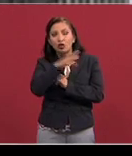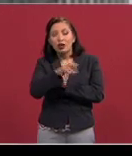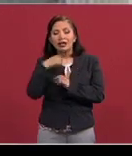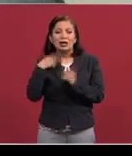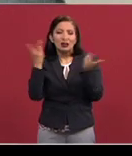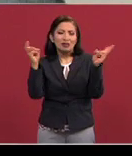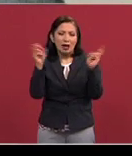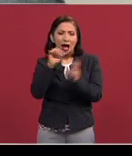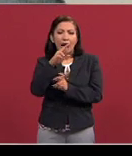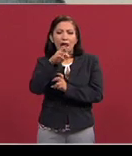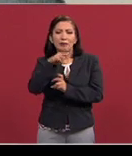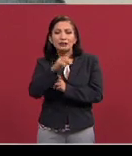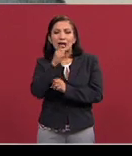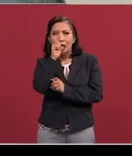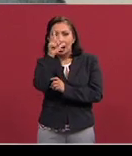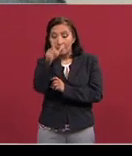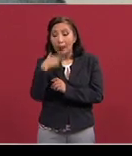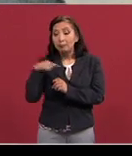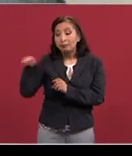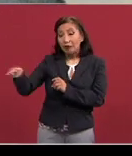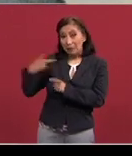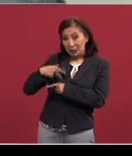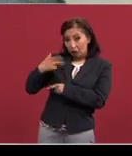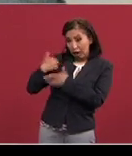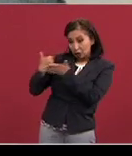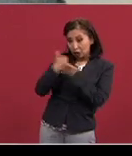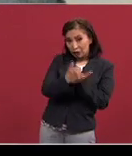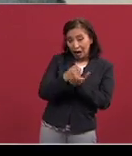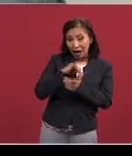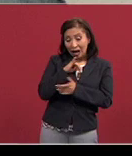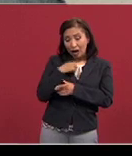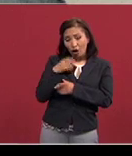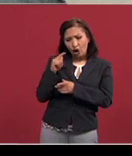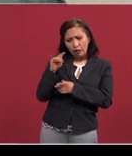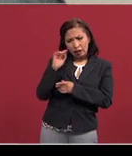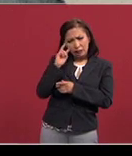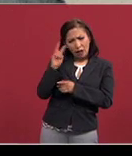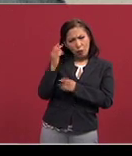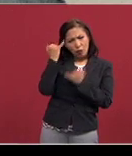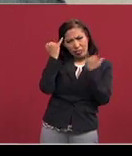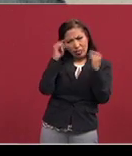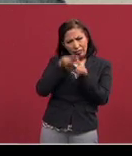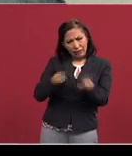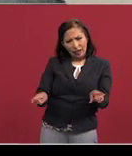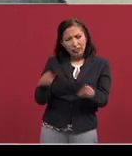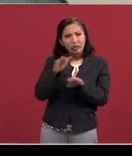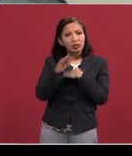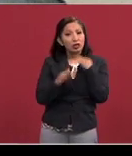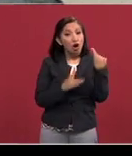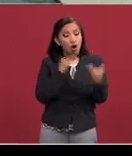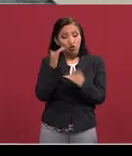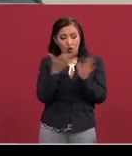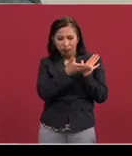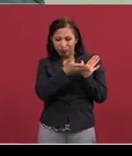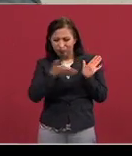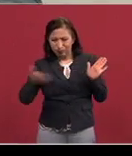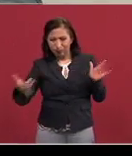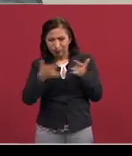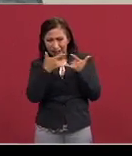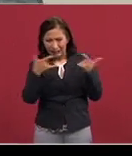Alba. Los Informantes de Javier Contreras tiene un ángulo muy interesante. Todo el